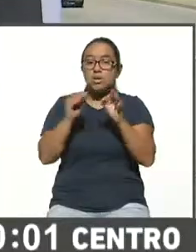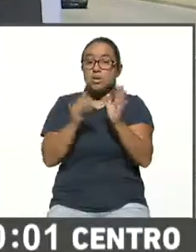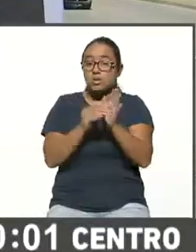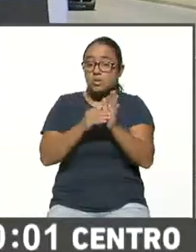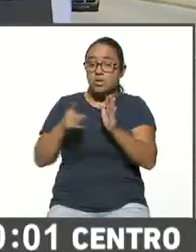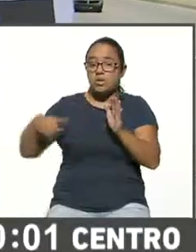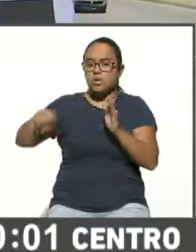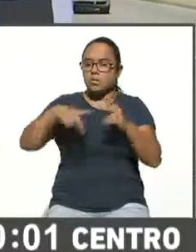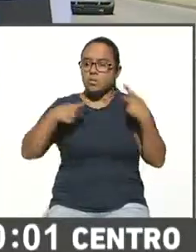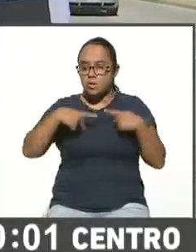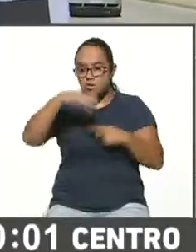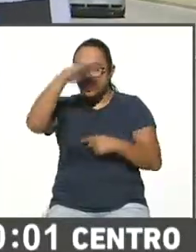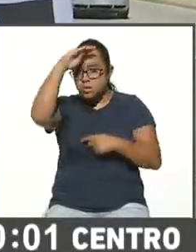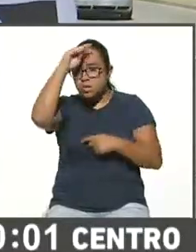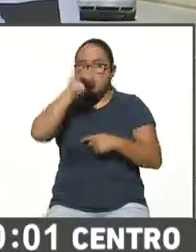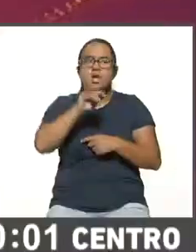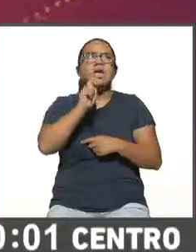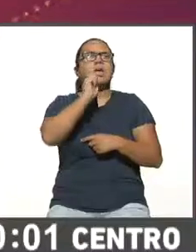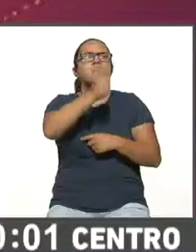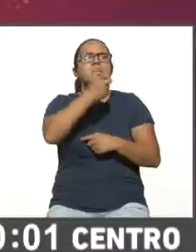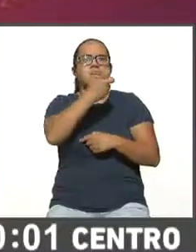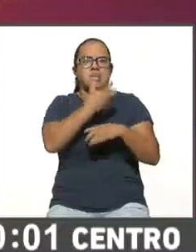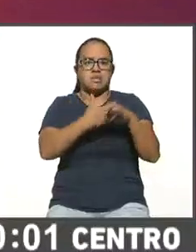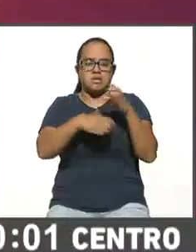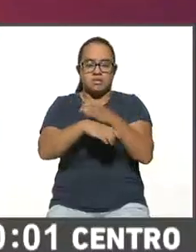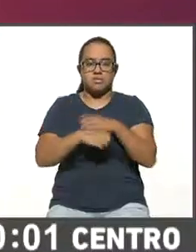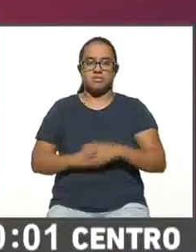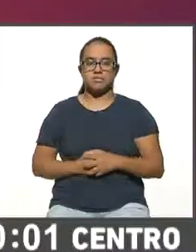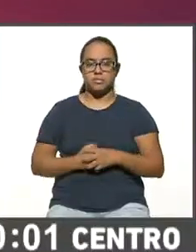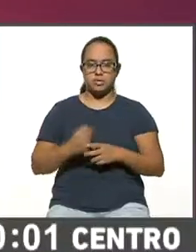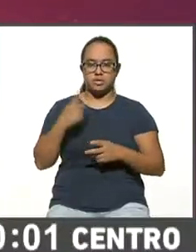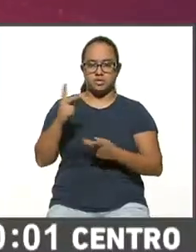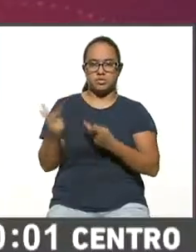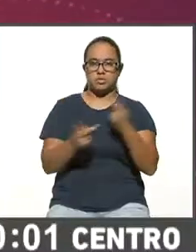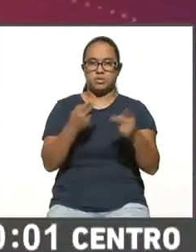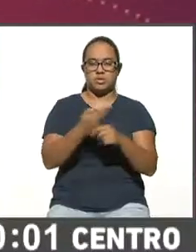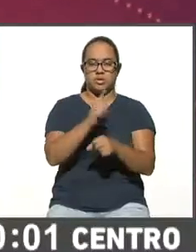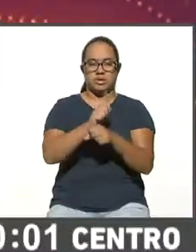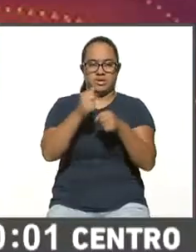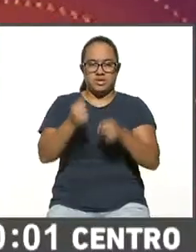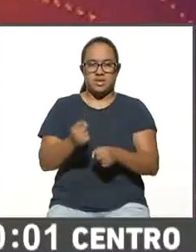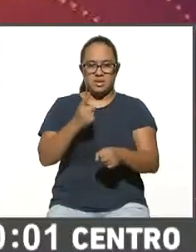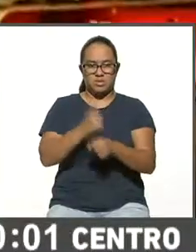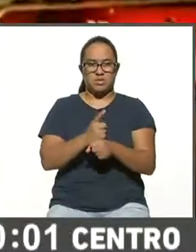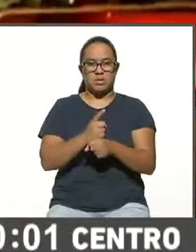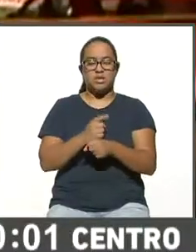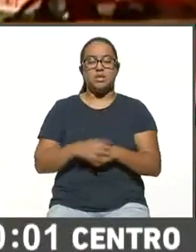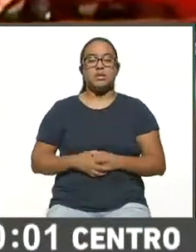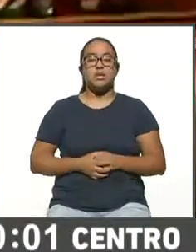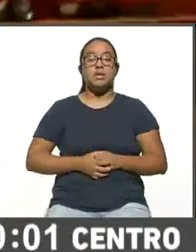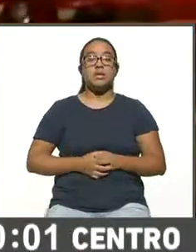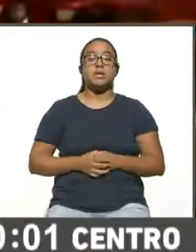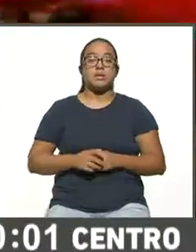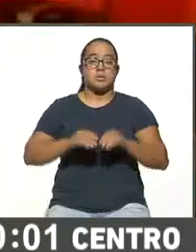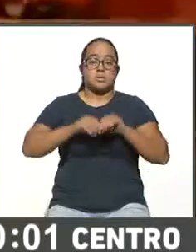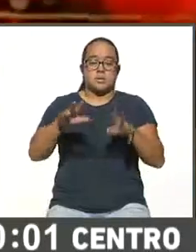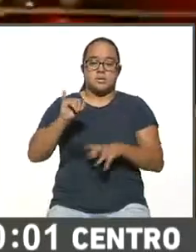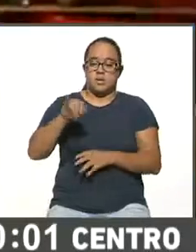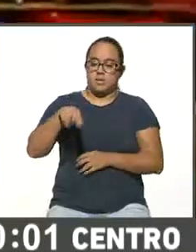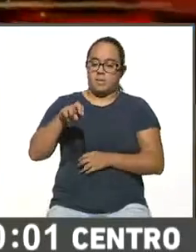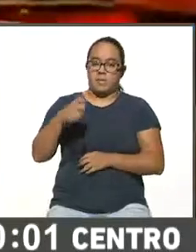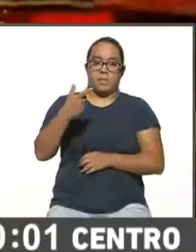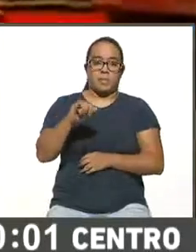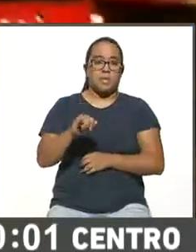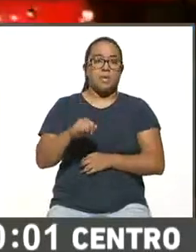personas se estén preguntando de qué se trata. De acuerdo con la encuesta nacional de seguridad pública urbana, van a conocer por el